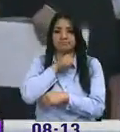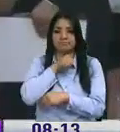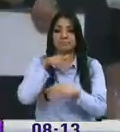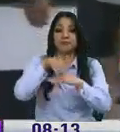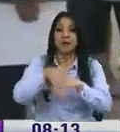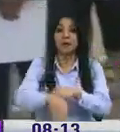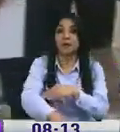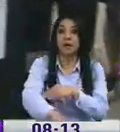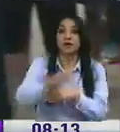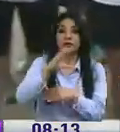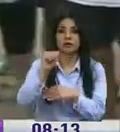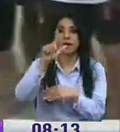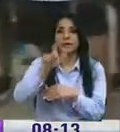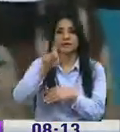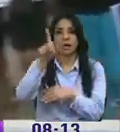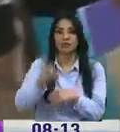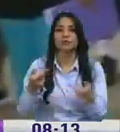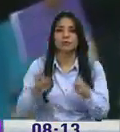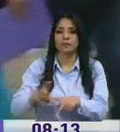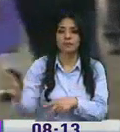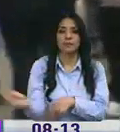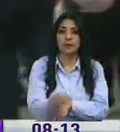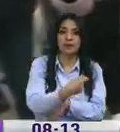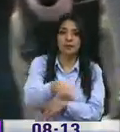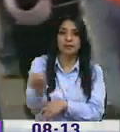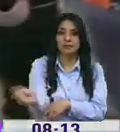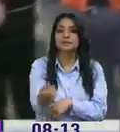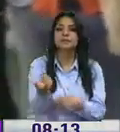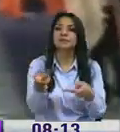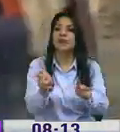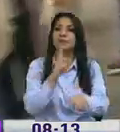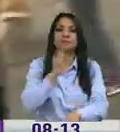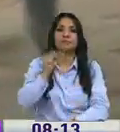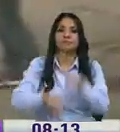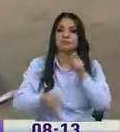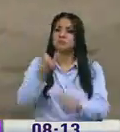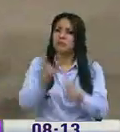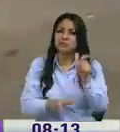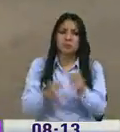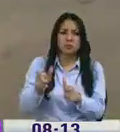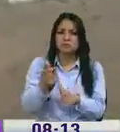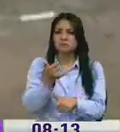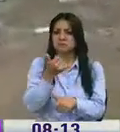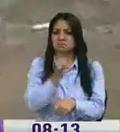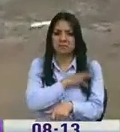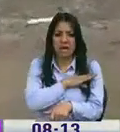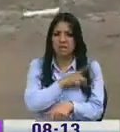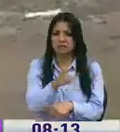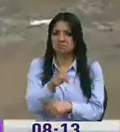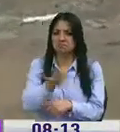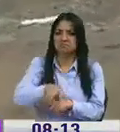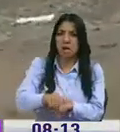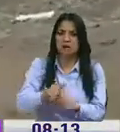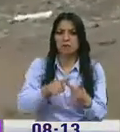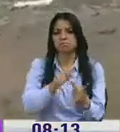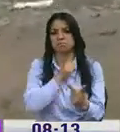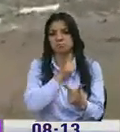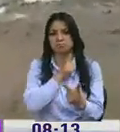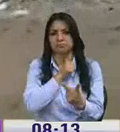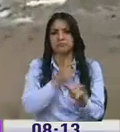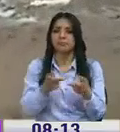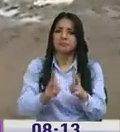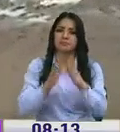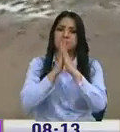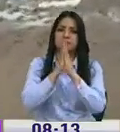de acá del calzado tenemos las canchas de tiempo también donde se concentra gente mala que también asaltan y más que todo pedimos